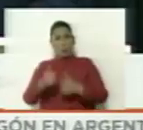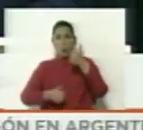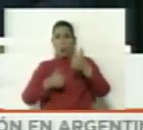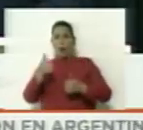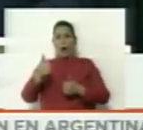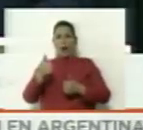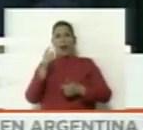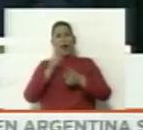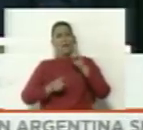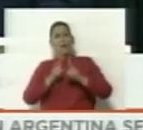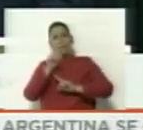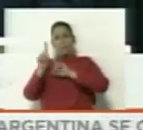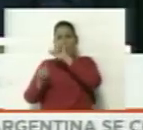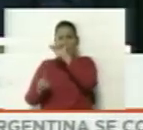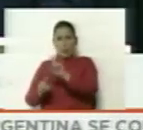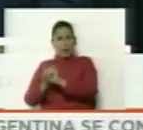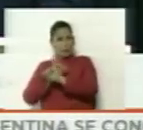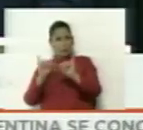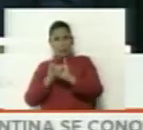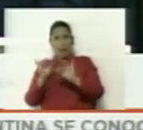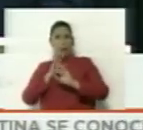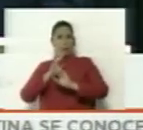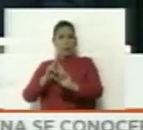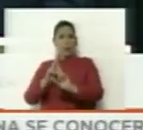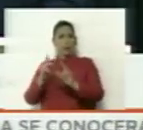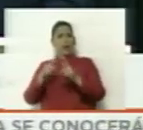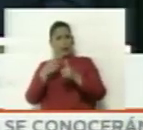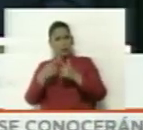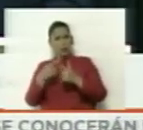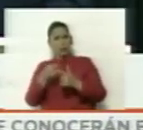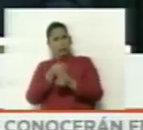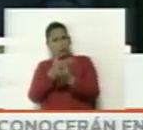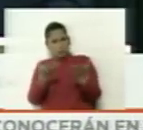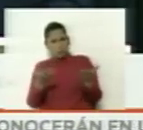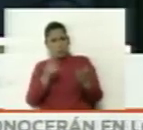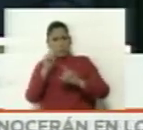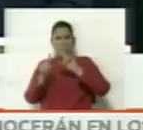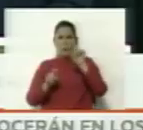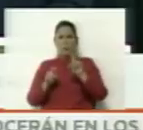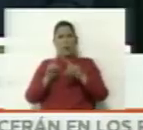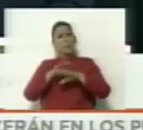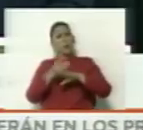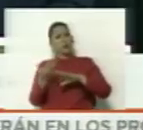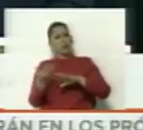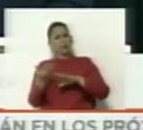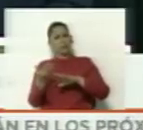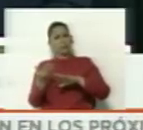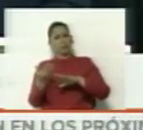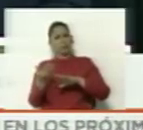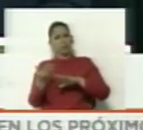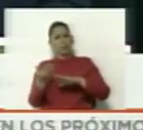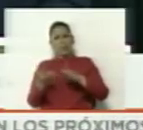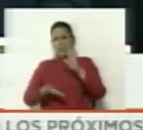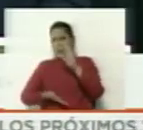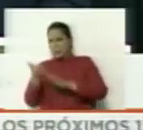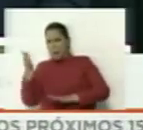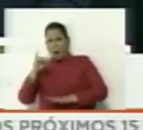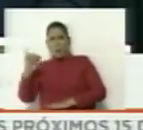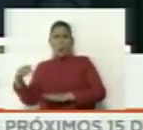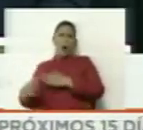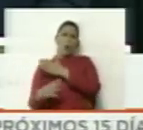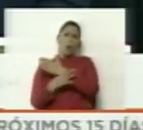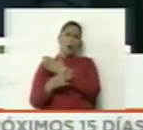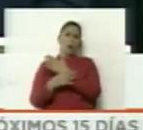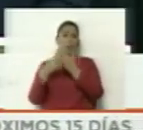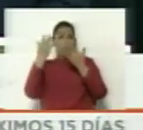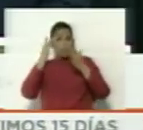preguntamos, pero ya tenemos la respuesta. Ustedes podrían preguntarse también, ¿por qué será si Juan Guaidó se cree de